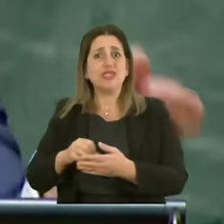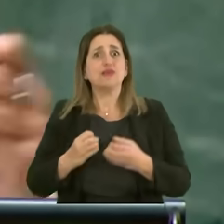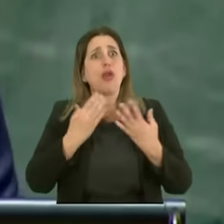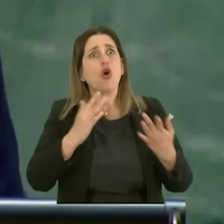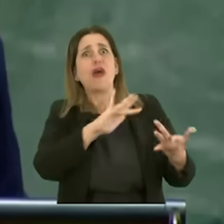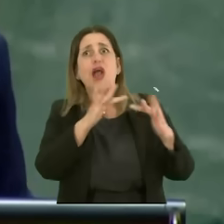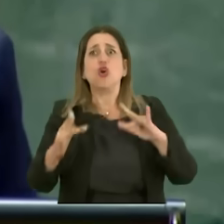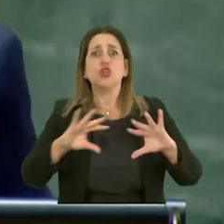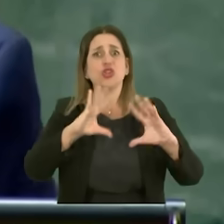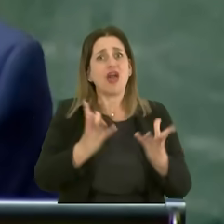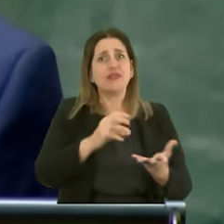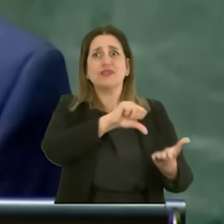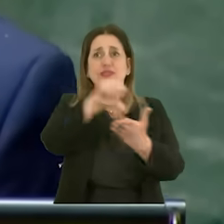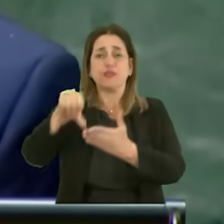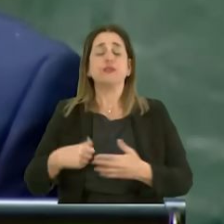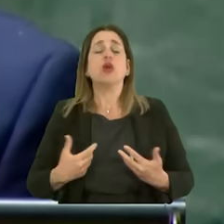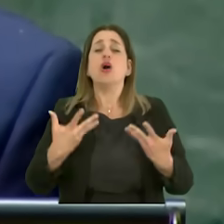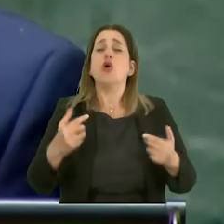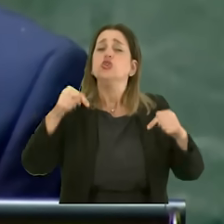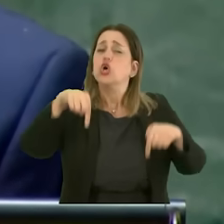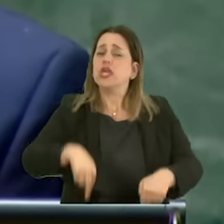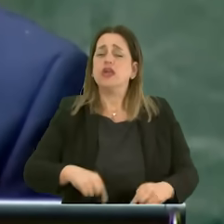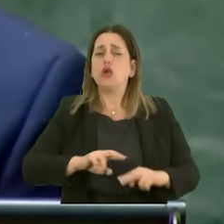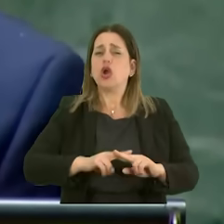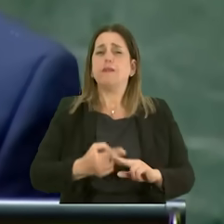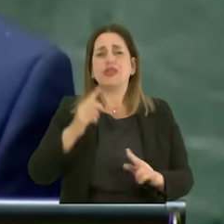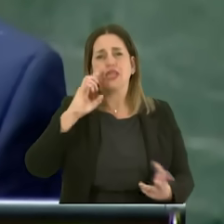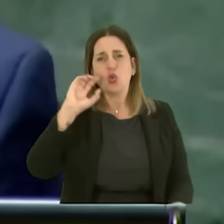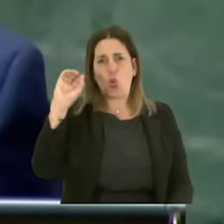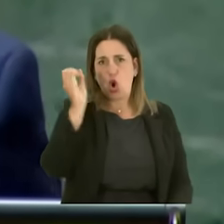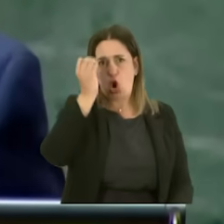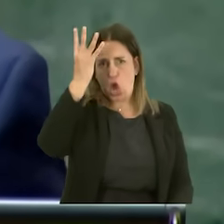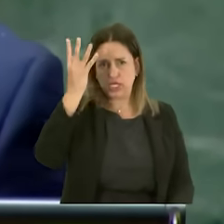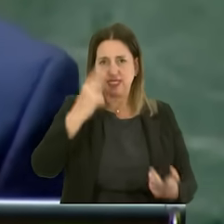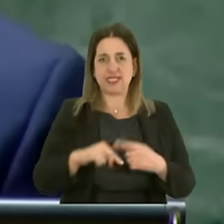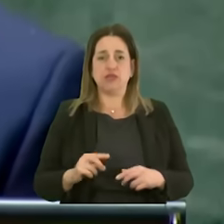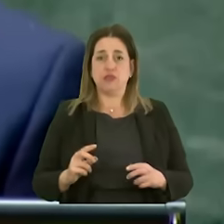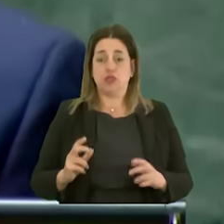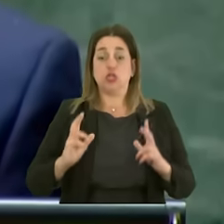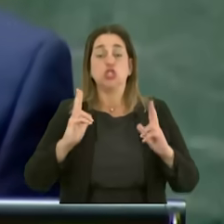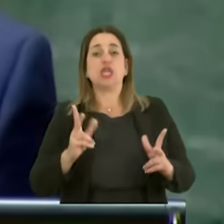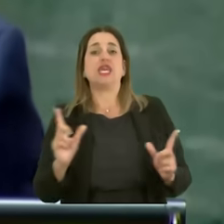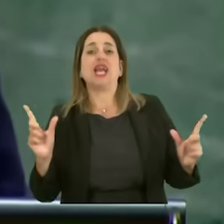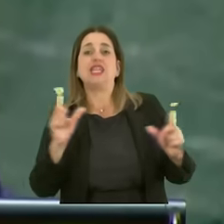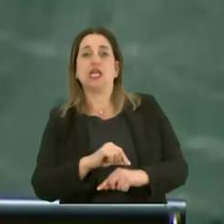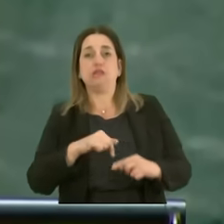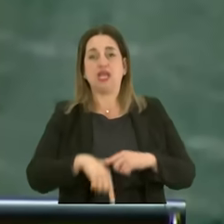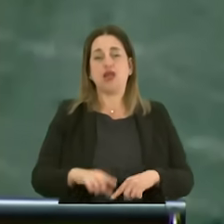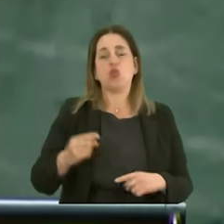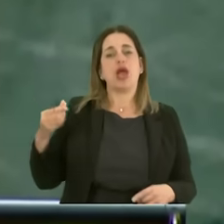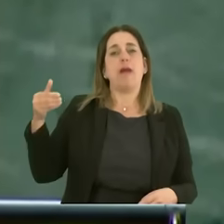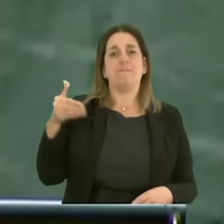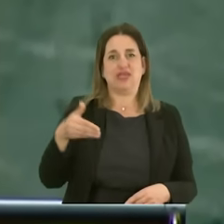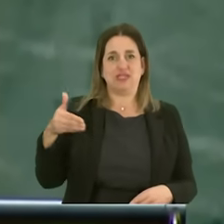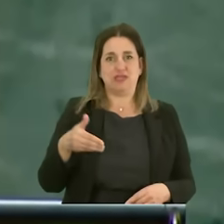prosperidad quiero repetir hoy un concepto que dije al terminar una de mis participaciones aquí en